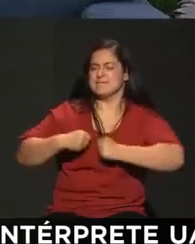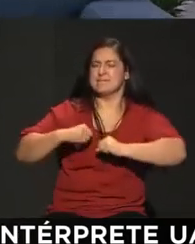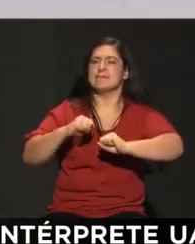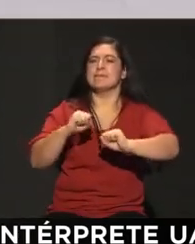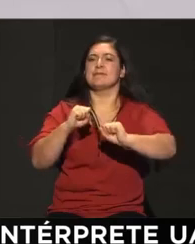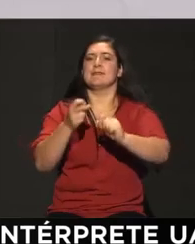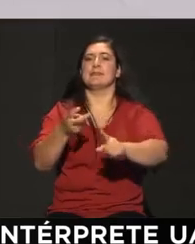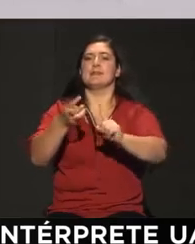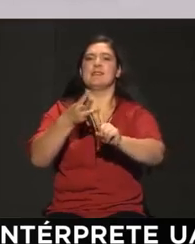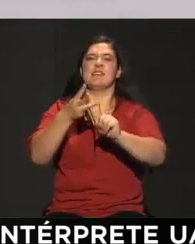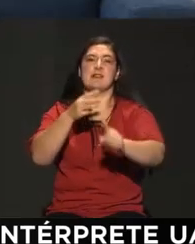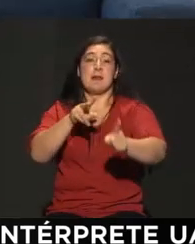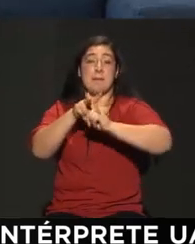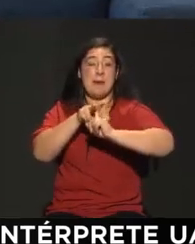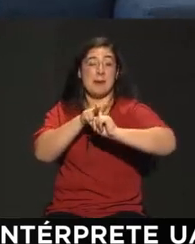La resistencia.